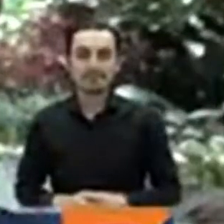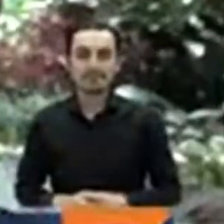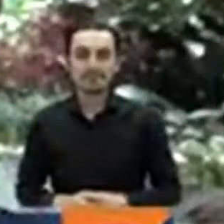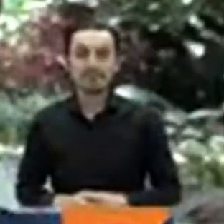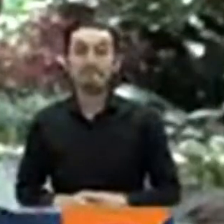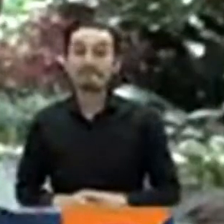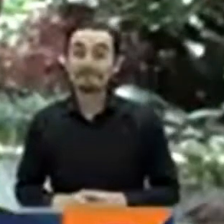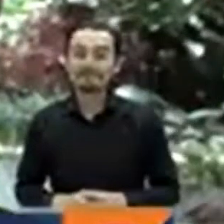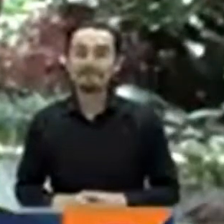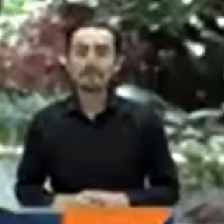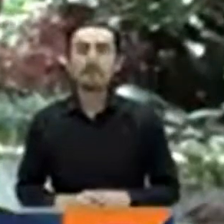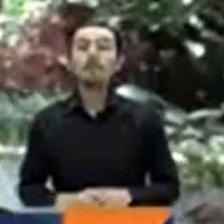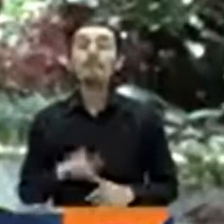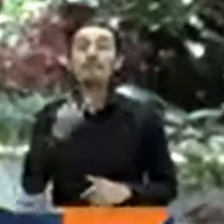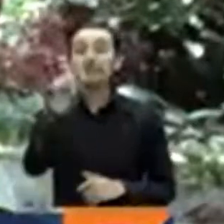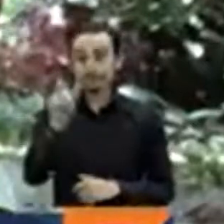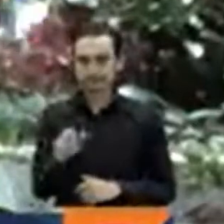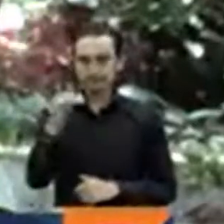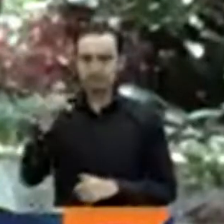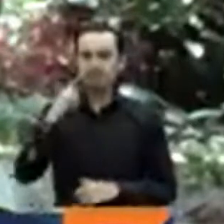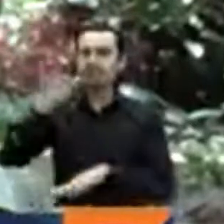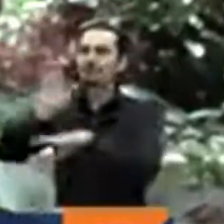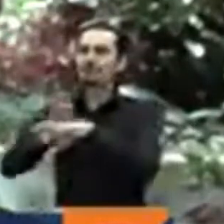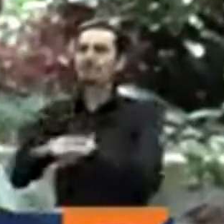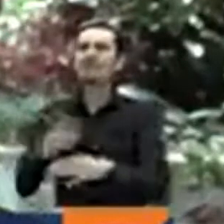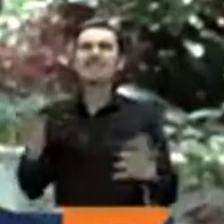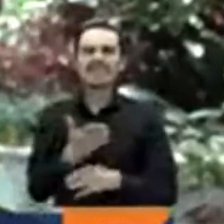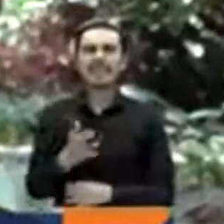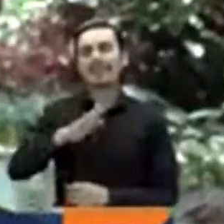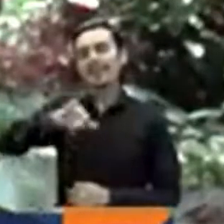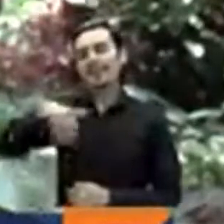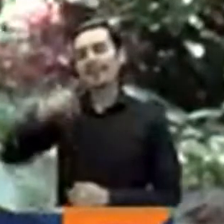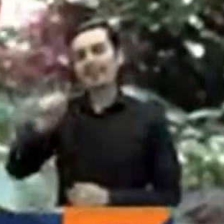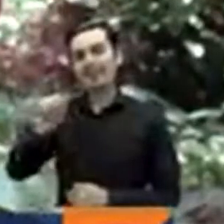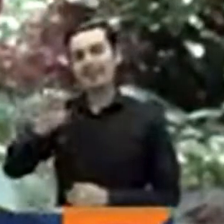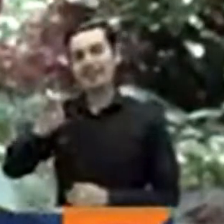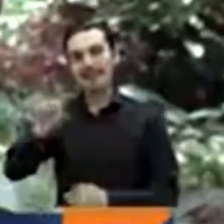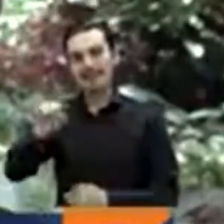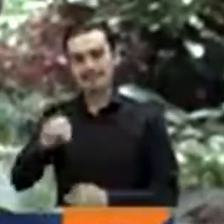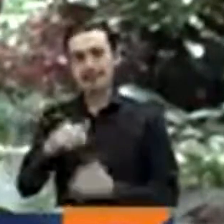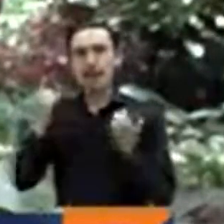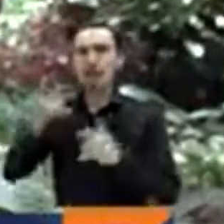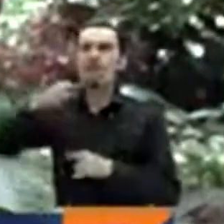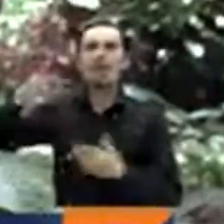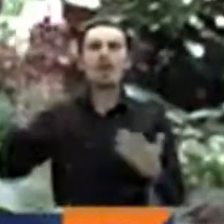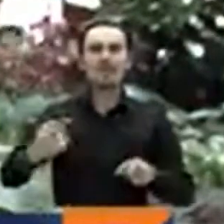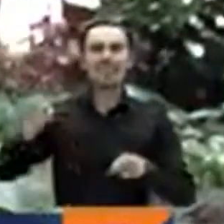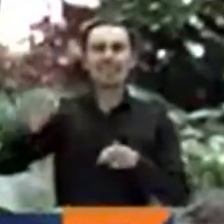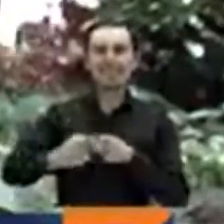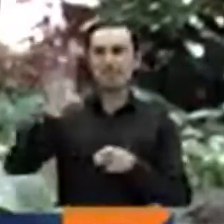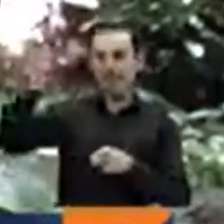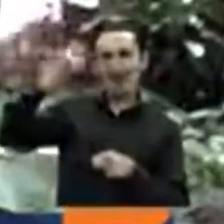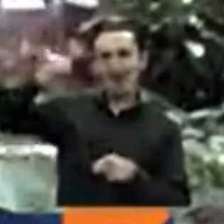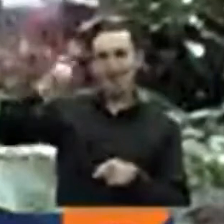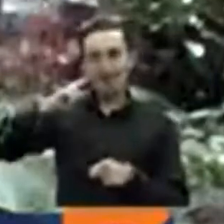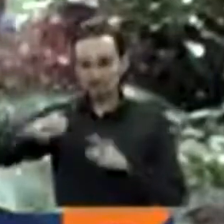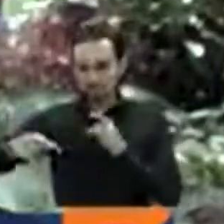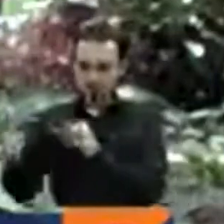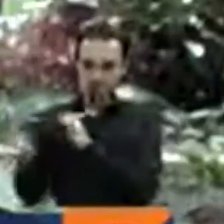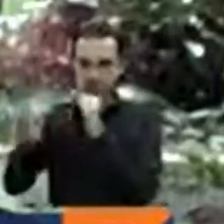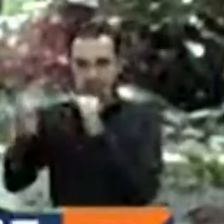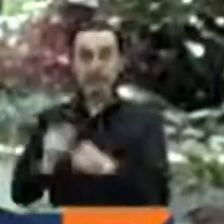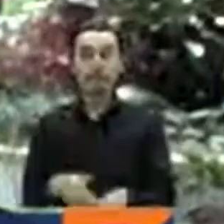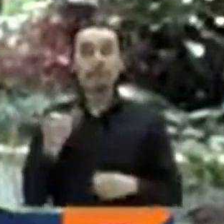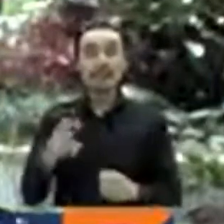Y justamente uno de esos hombres llamados es James Rodríguez, quien ahora está en el Olympiacos de Grecia. Y según versiones de la prensa